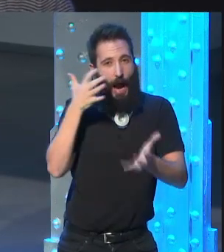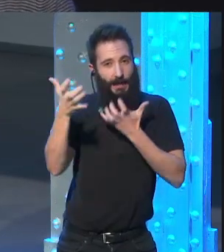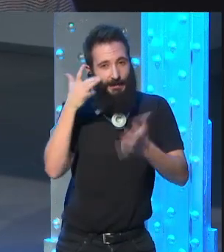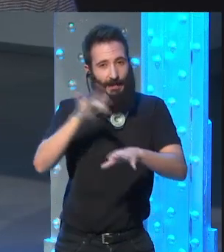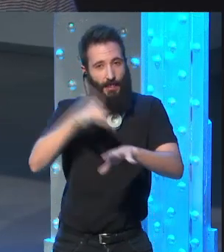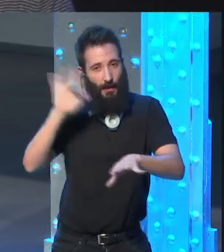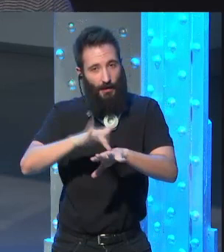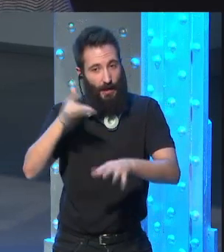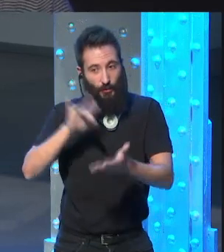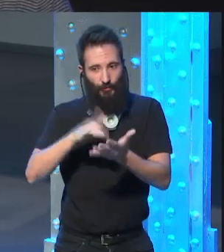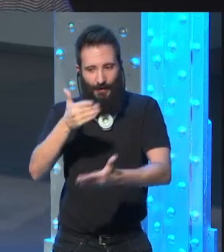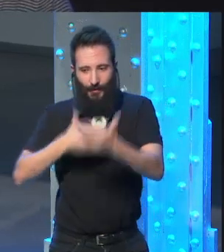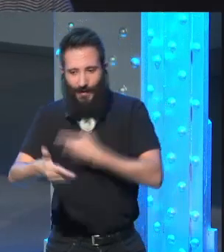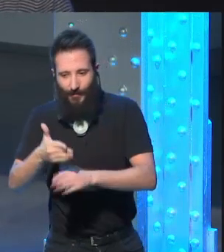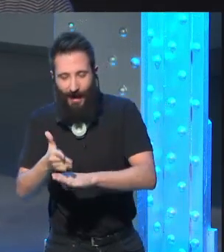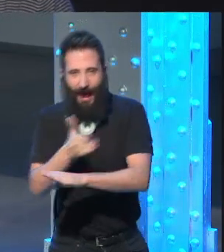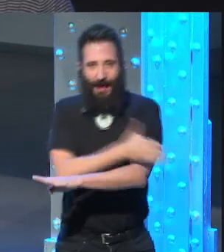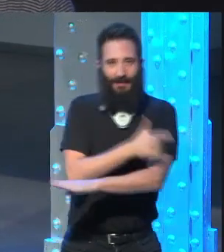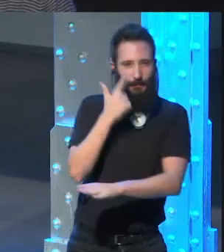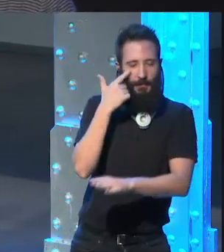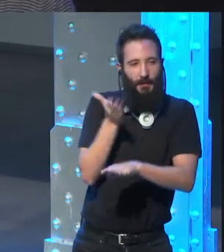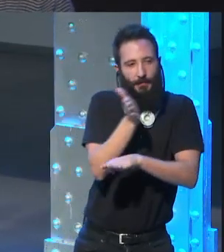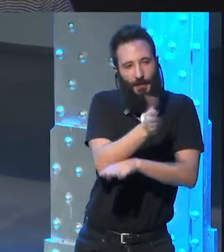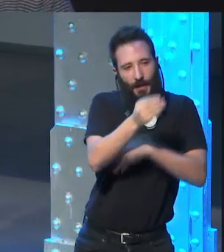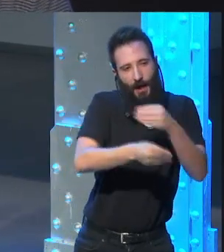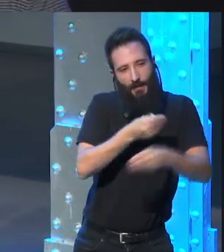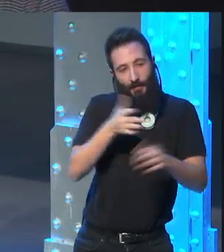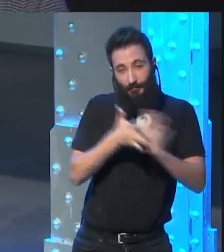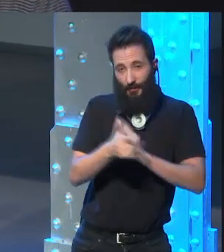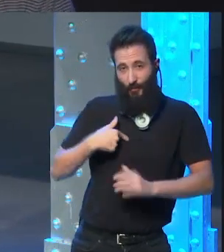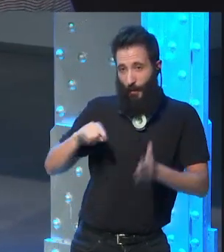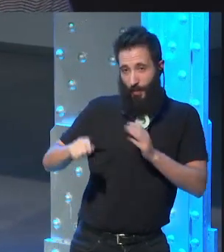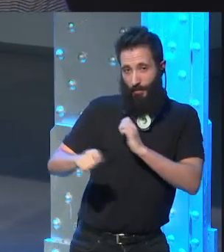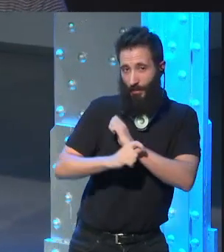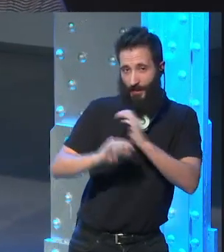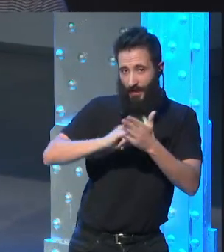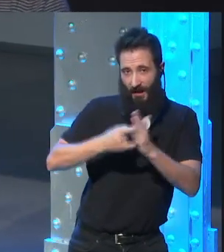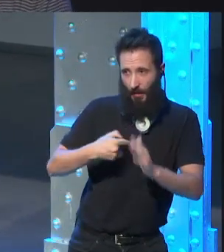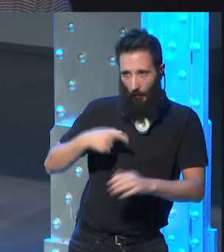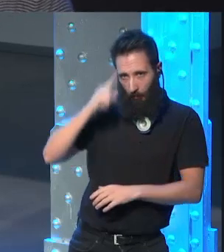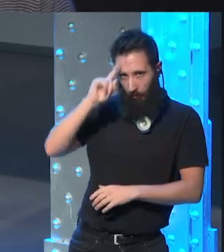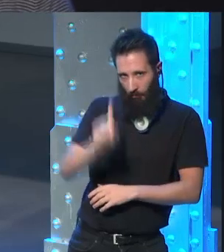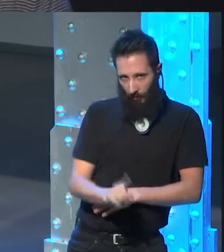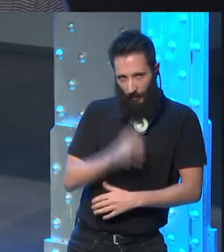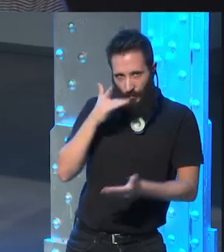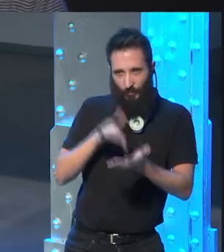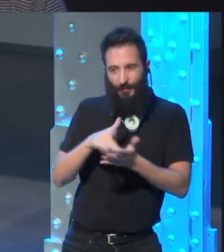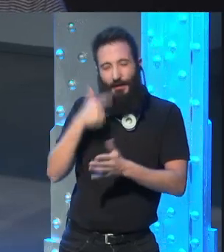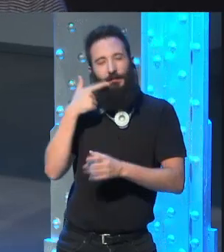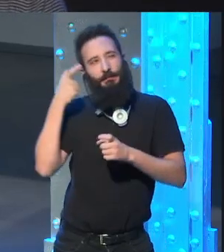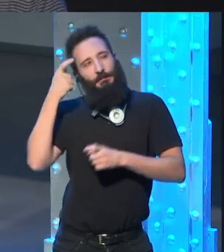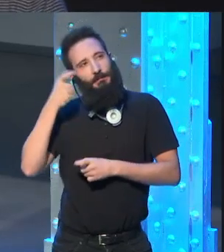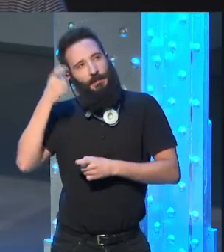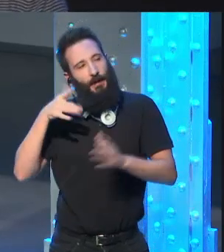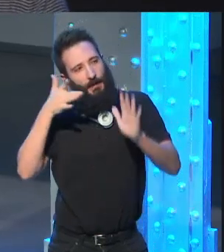la colaboración me enseñó qué hacía. Yo desconozco las técnicas que usa para hacer esas obras digitales, pero bueno, ya me hacía una